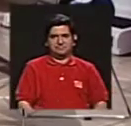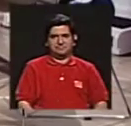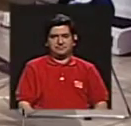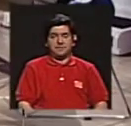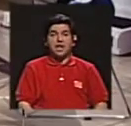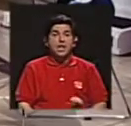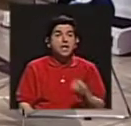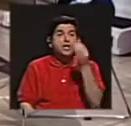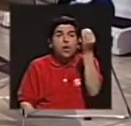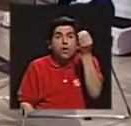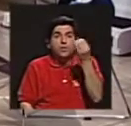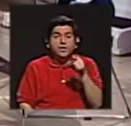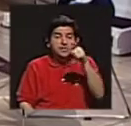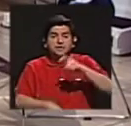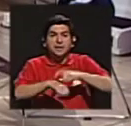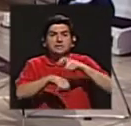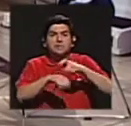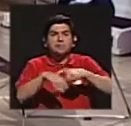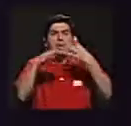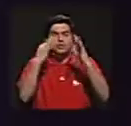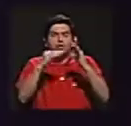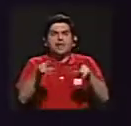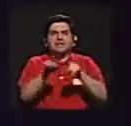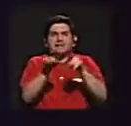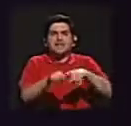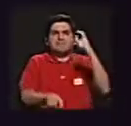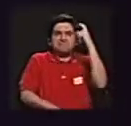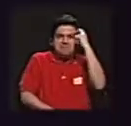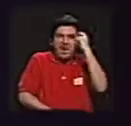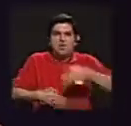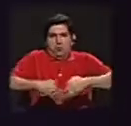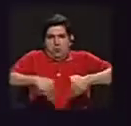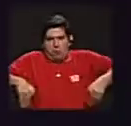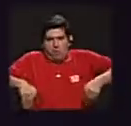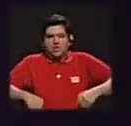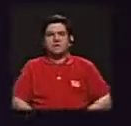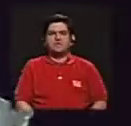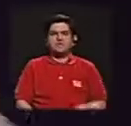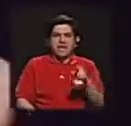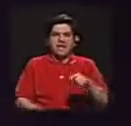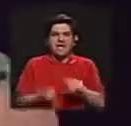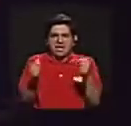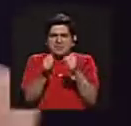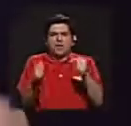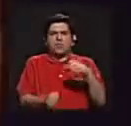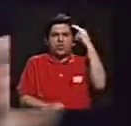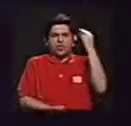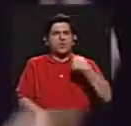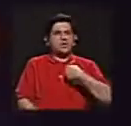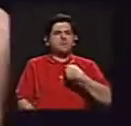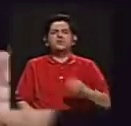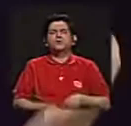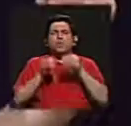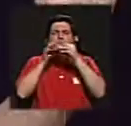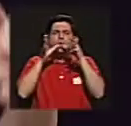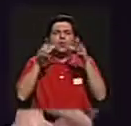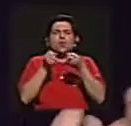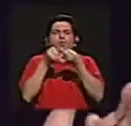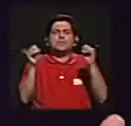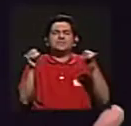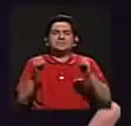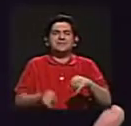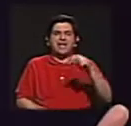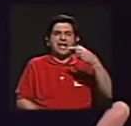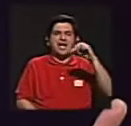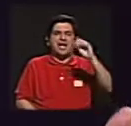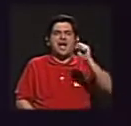las adolescentes que están tratando de ponerse el piercing, de ponerse la enagua corta de cuero negra, dicen, soy un globo sin gas, a